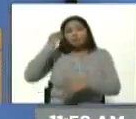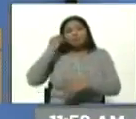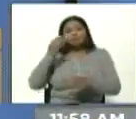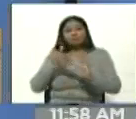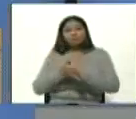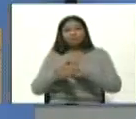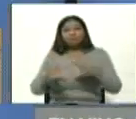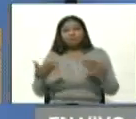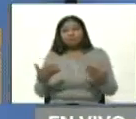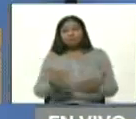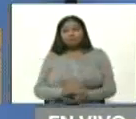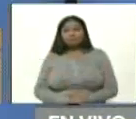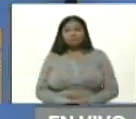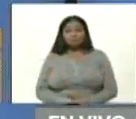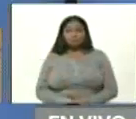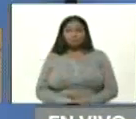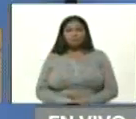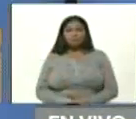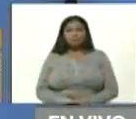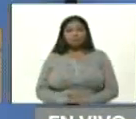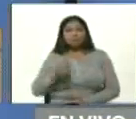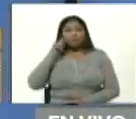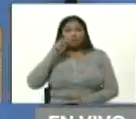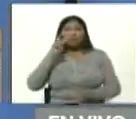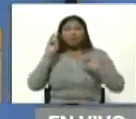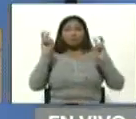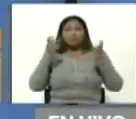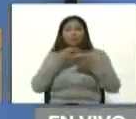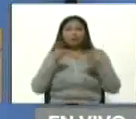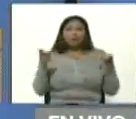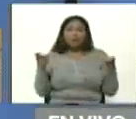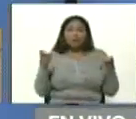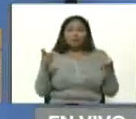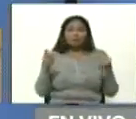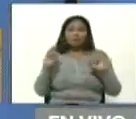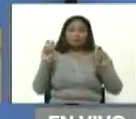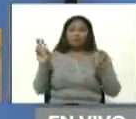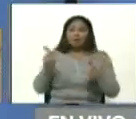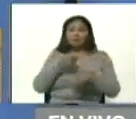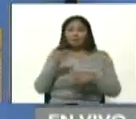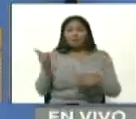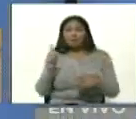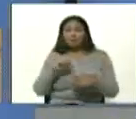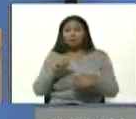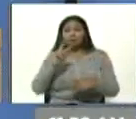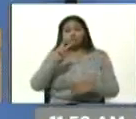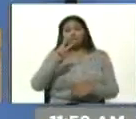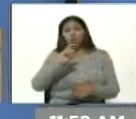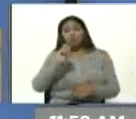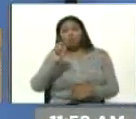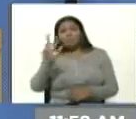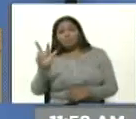cualquiera puede pensar que eso es un tema general, no es un problema entre ellos, dos o tres,